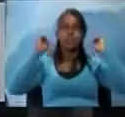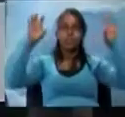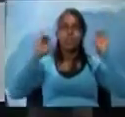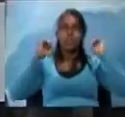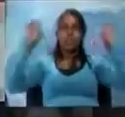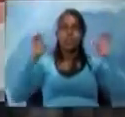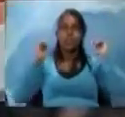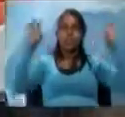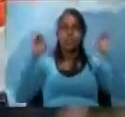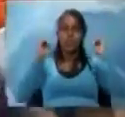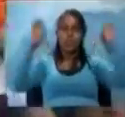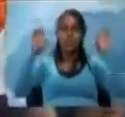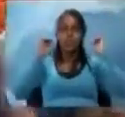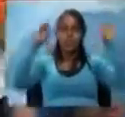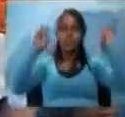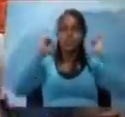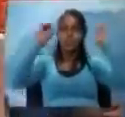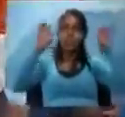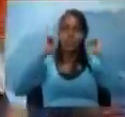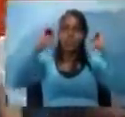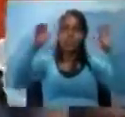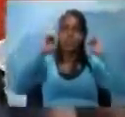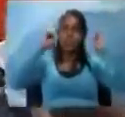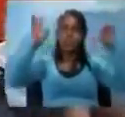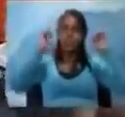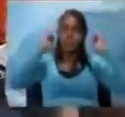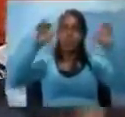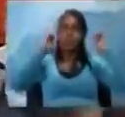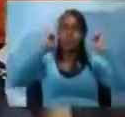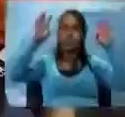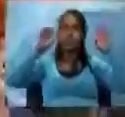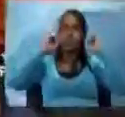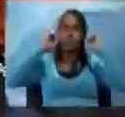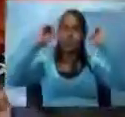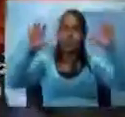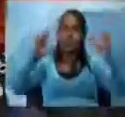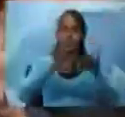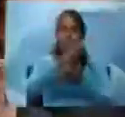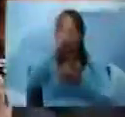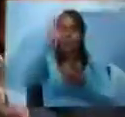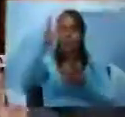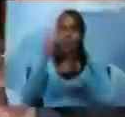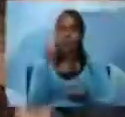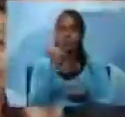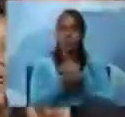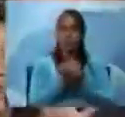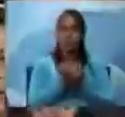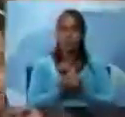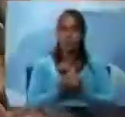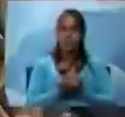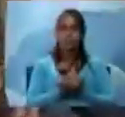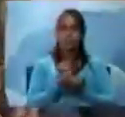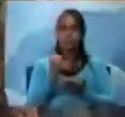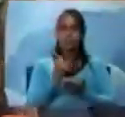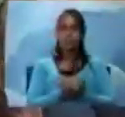Yeah. Gloria a Dios, gloria a Dios, gloria a Dios, gloria a Dios, gloria a Dios, gloria a